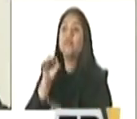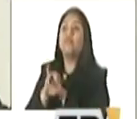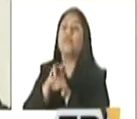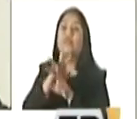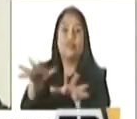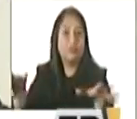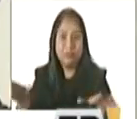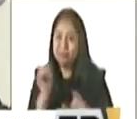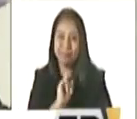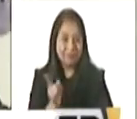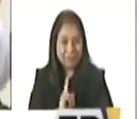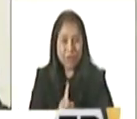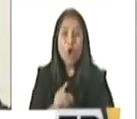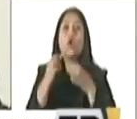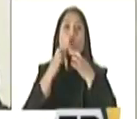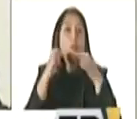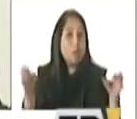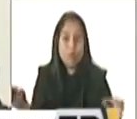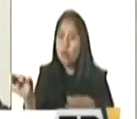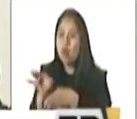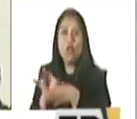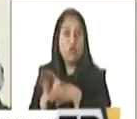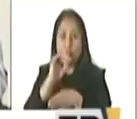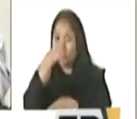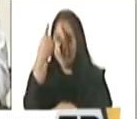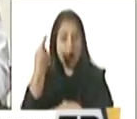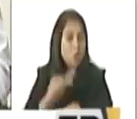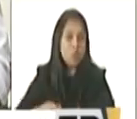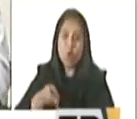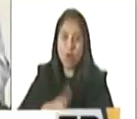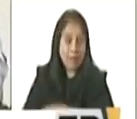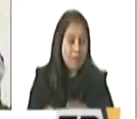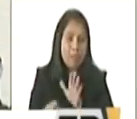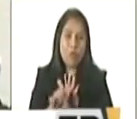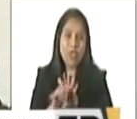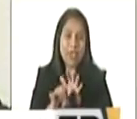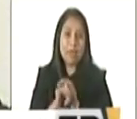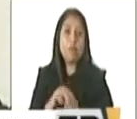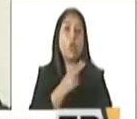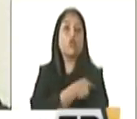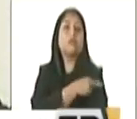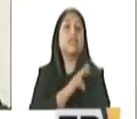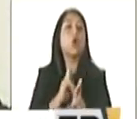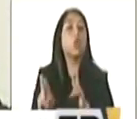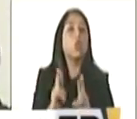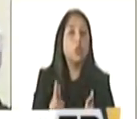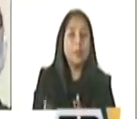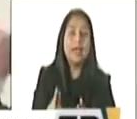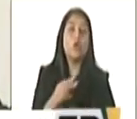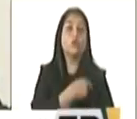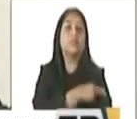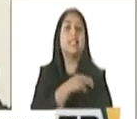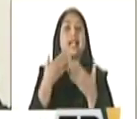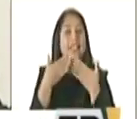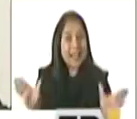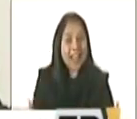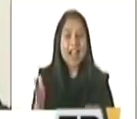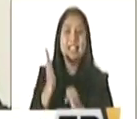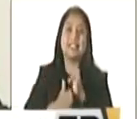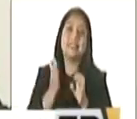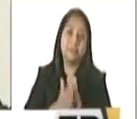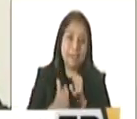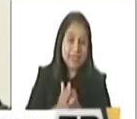hospitales públicos siguen su función normal. Por ejemplo, en el Hospital Roosevelt, en el San Juan de Dios, en el de Escuintla, en